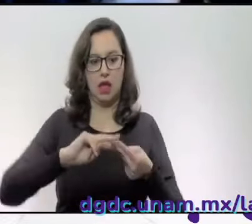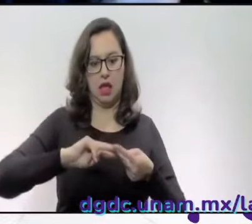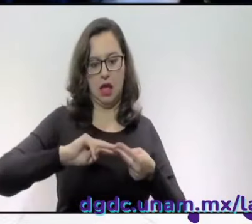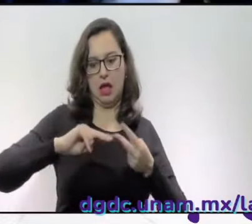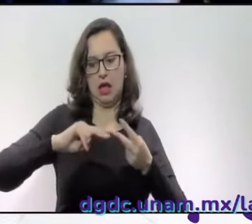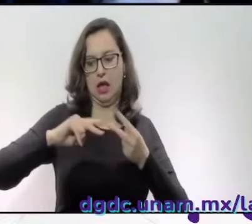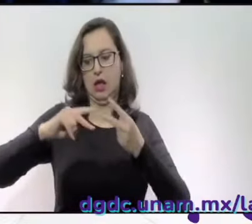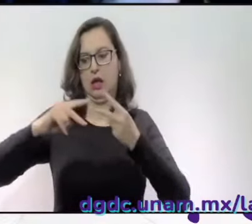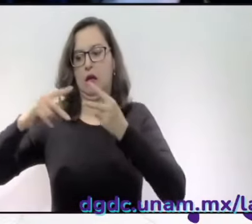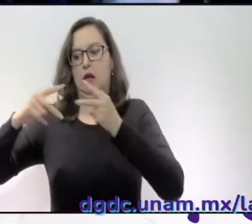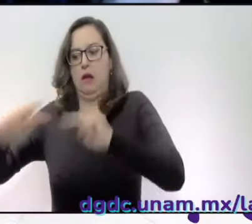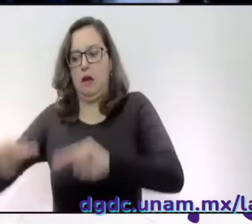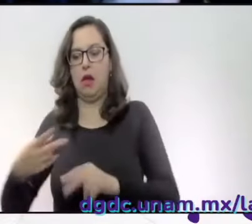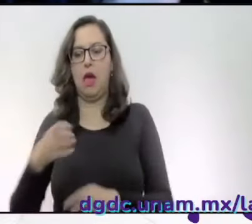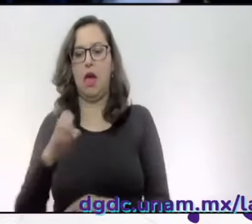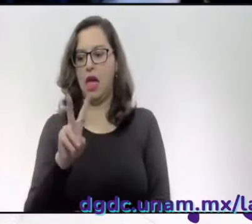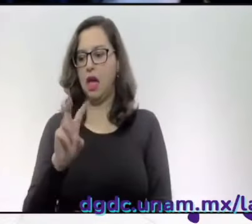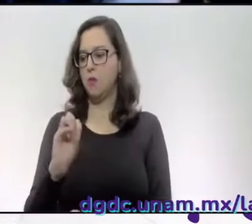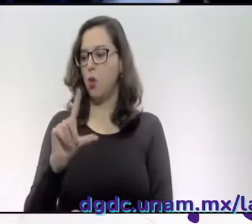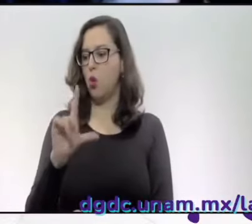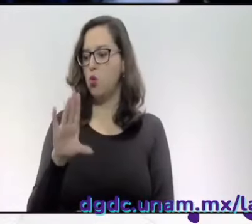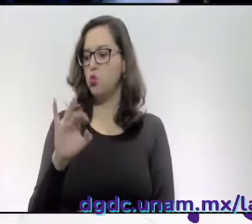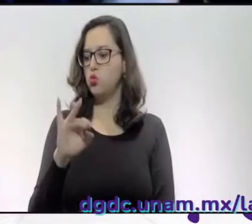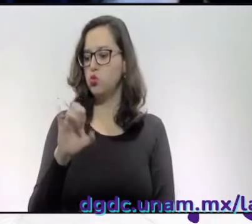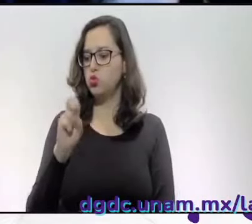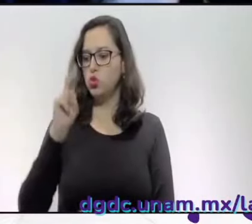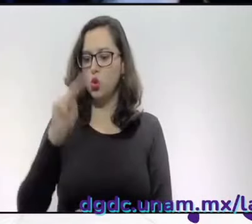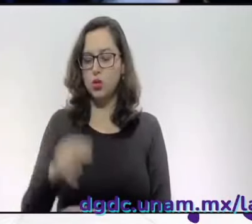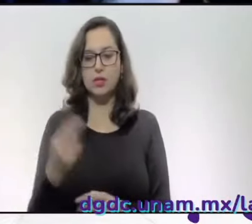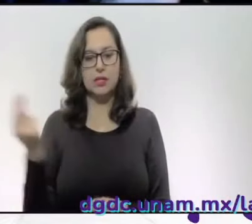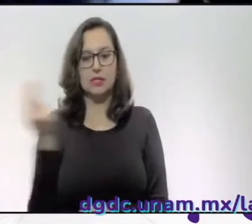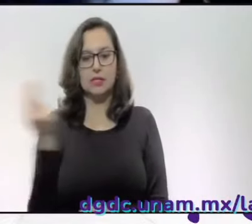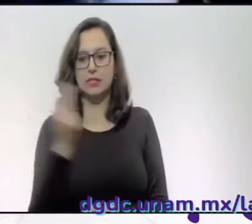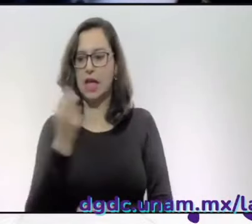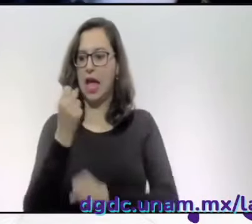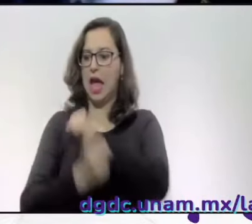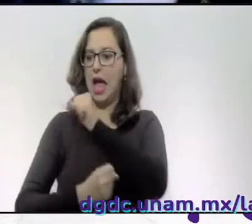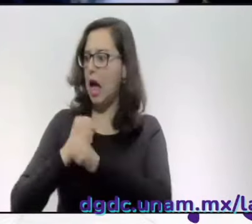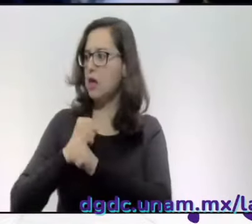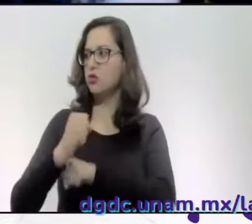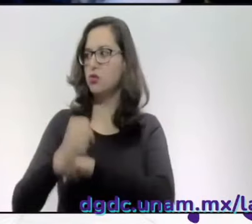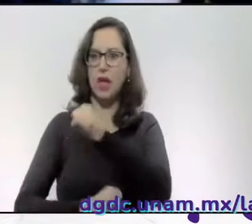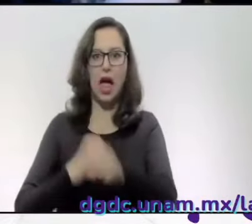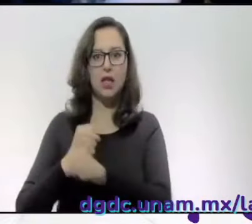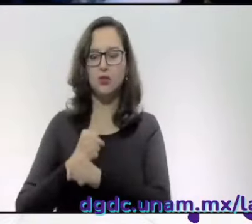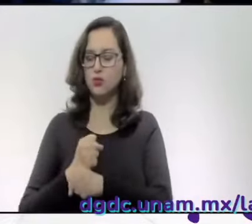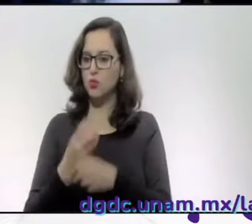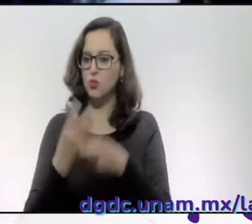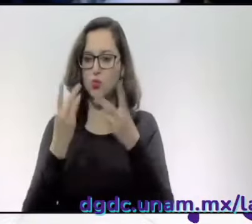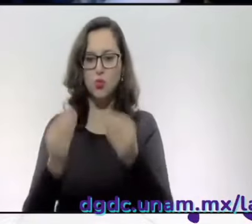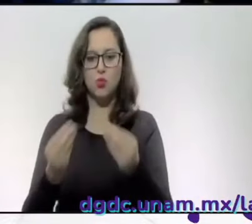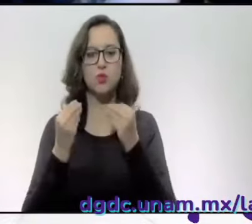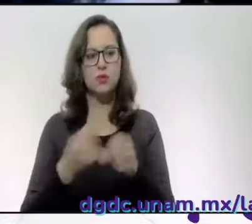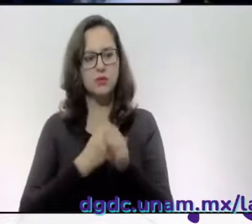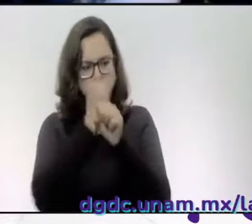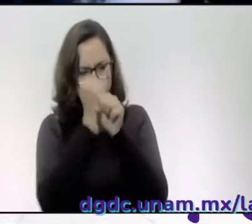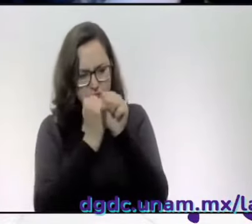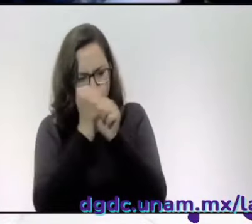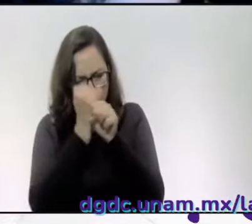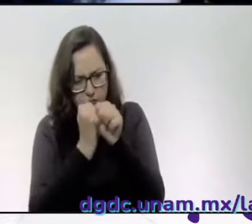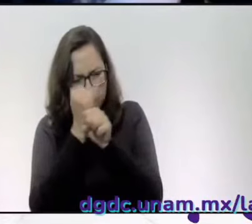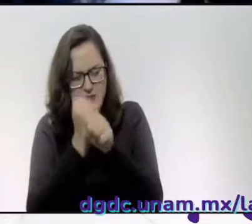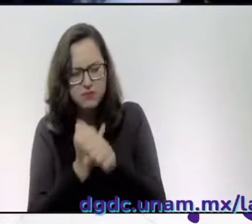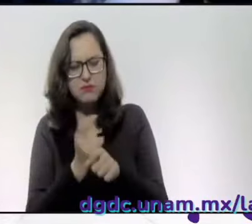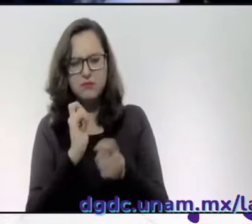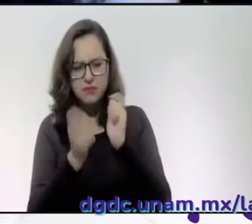organismos vivos hubieran alcanzado el nivel de complejidad que tenemos hoy en día. Vieron también investigaciones geológicas que indicaban que